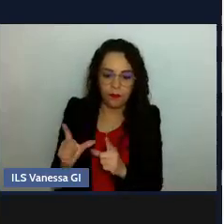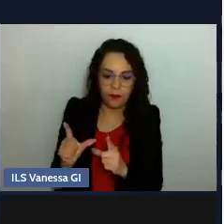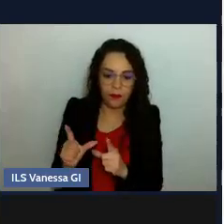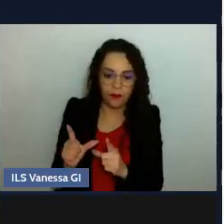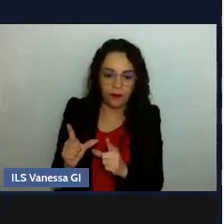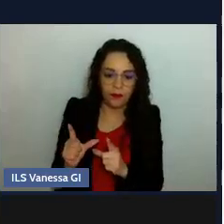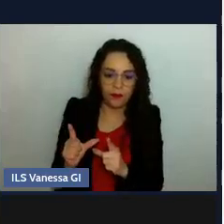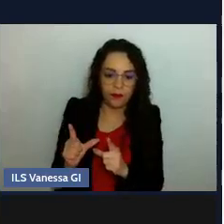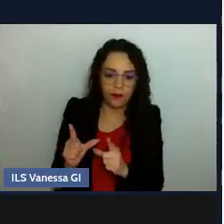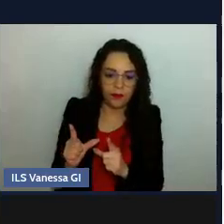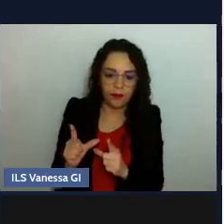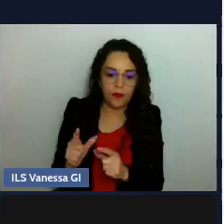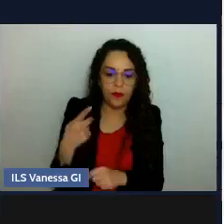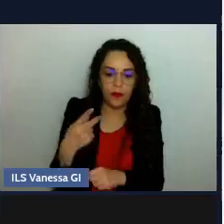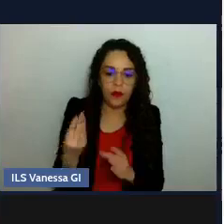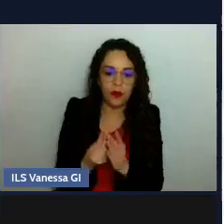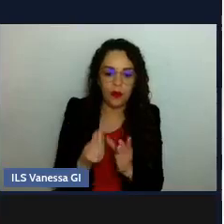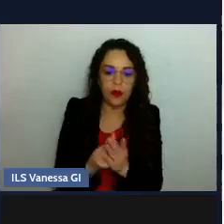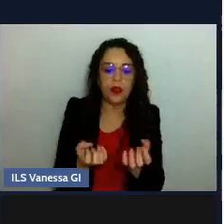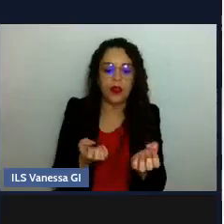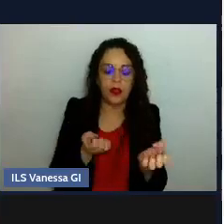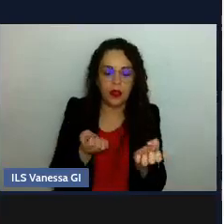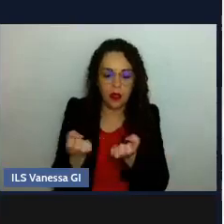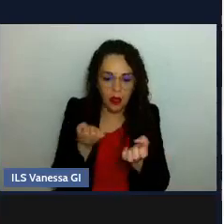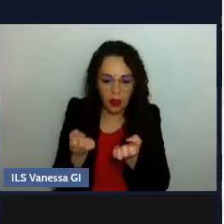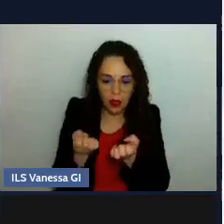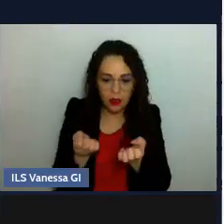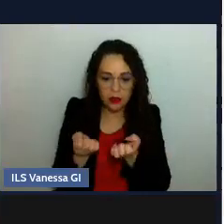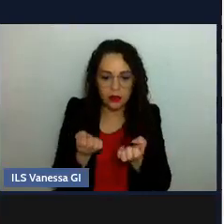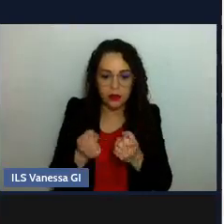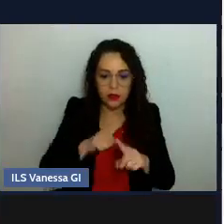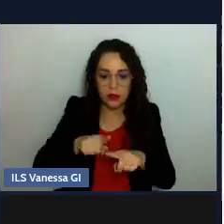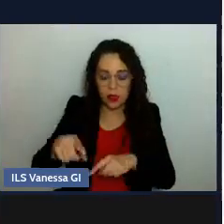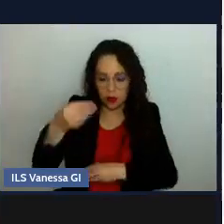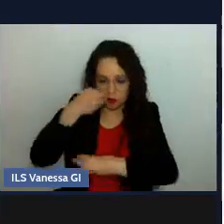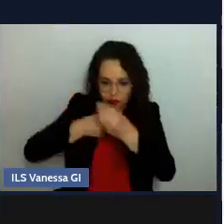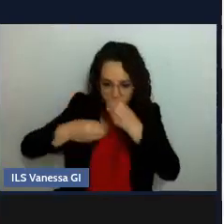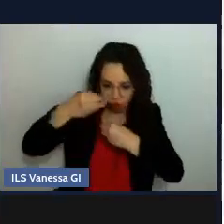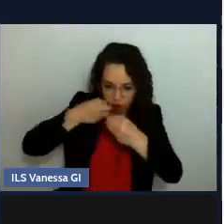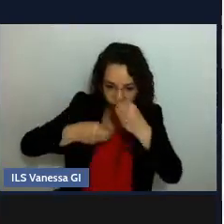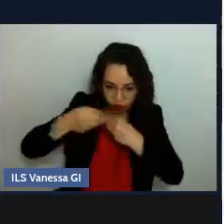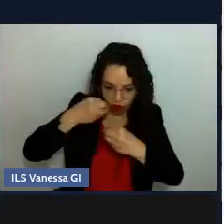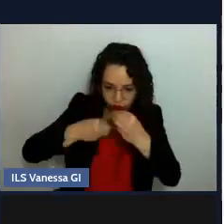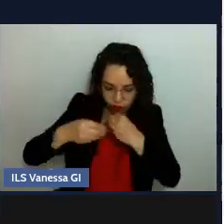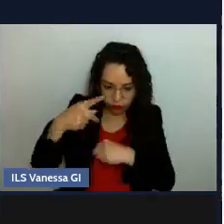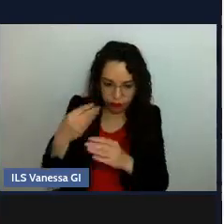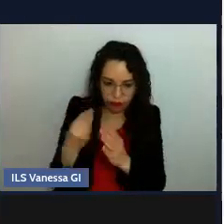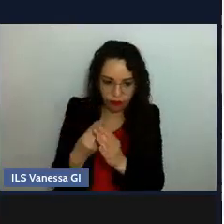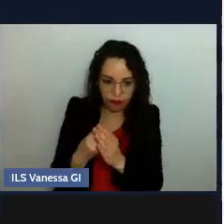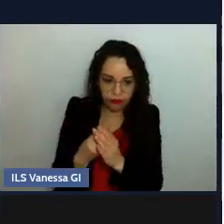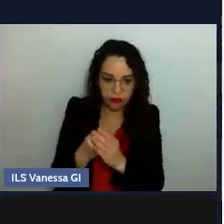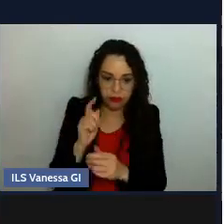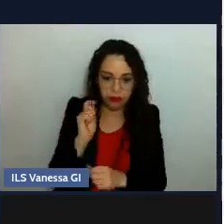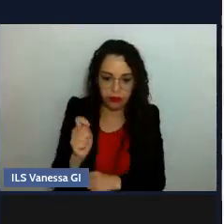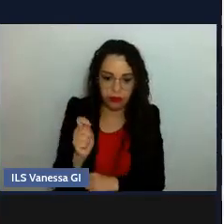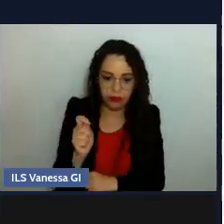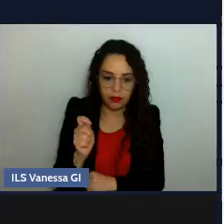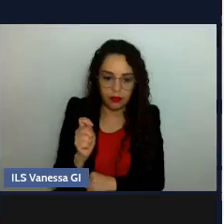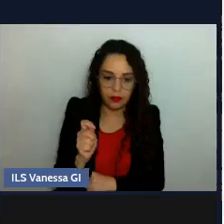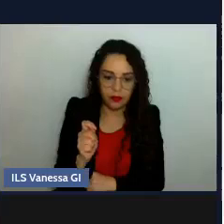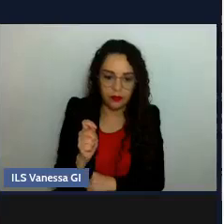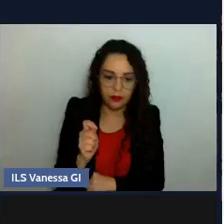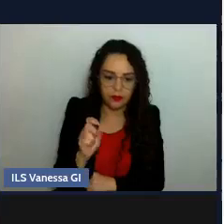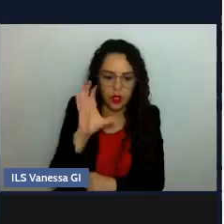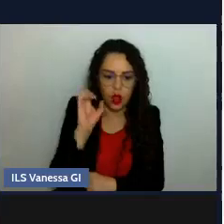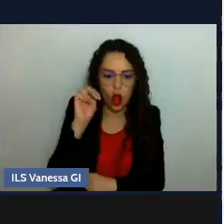la actividad física, todo eso, la alimentación. Ahí lo tenemos en cuanto a la parte conductual. Luego